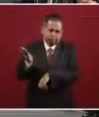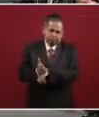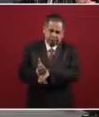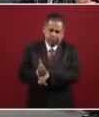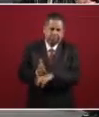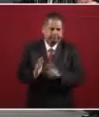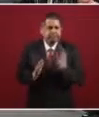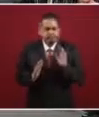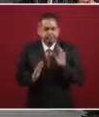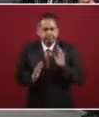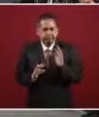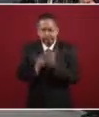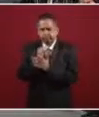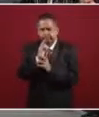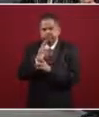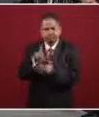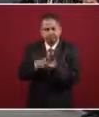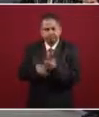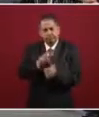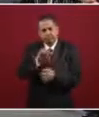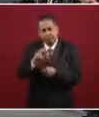ese resolutivo.